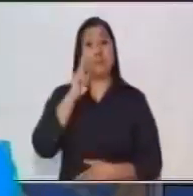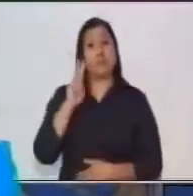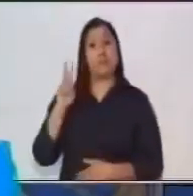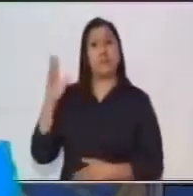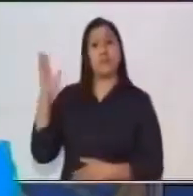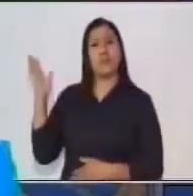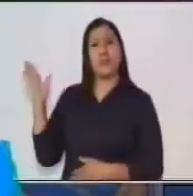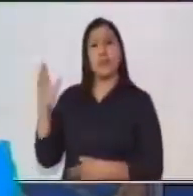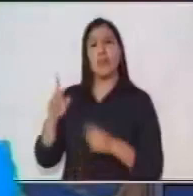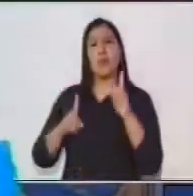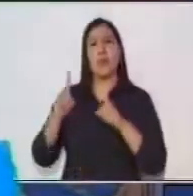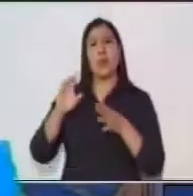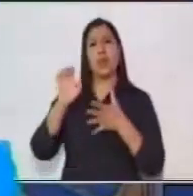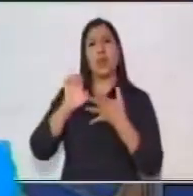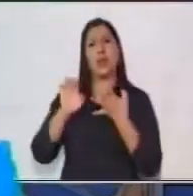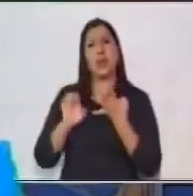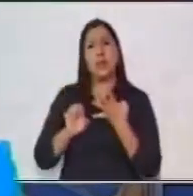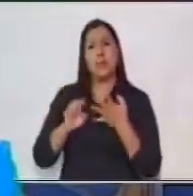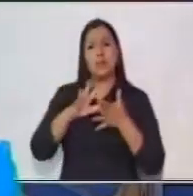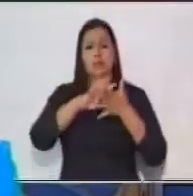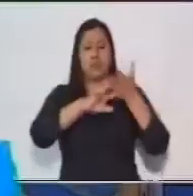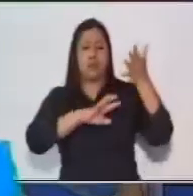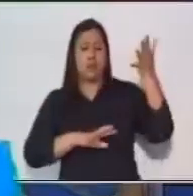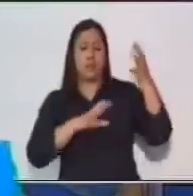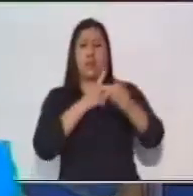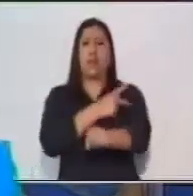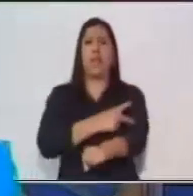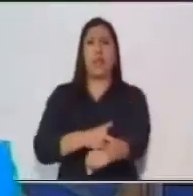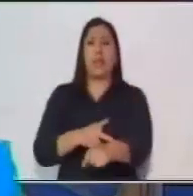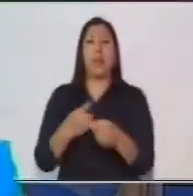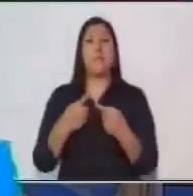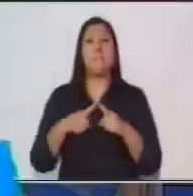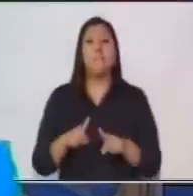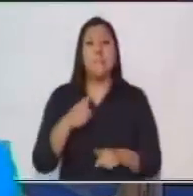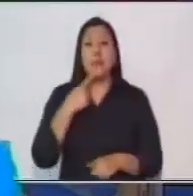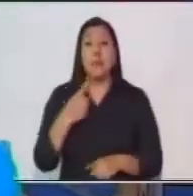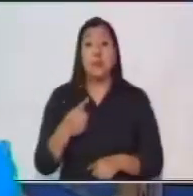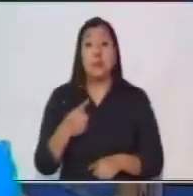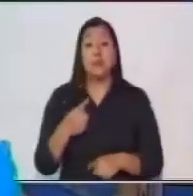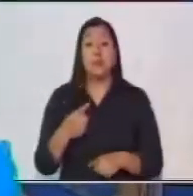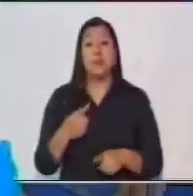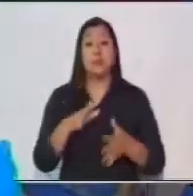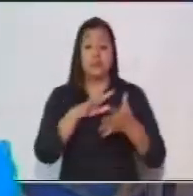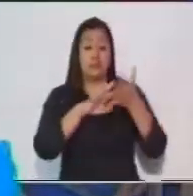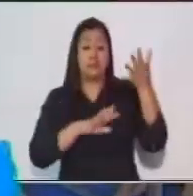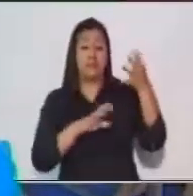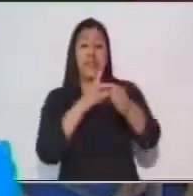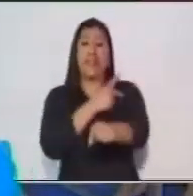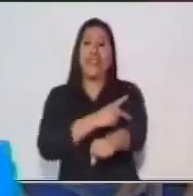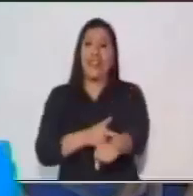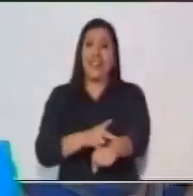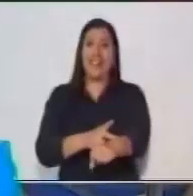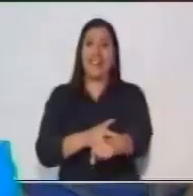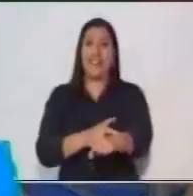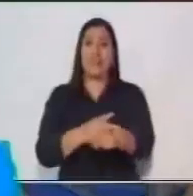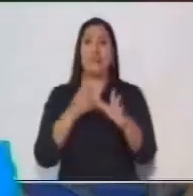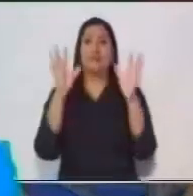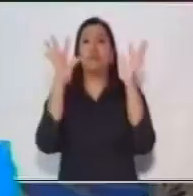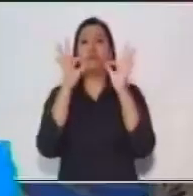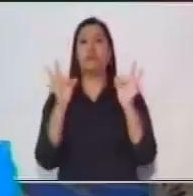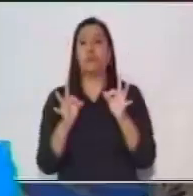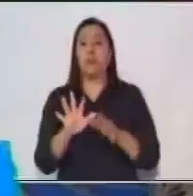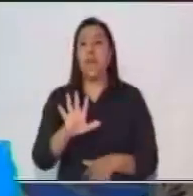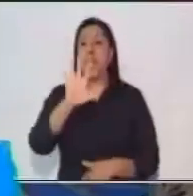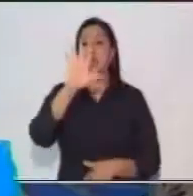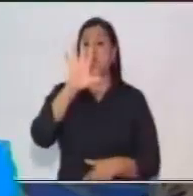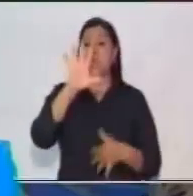los elementos del texto narrativo. Pero nos dice que el texto narrativo está conformado por 5